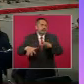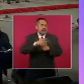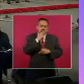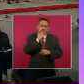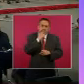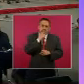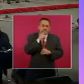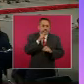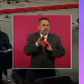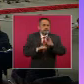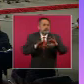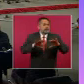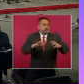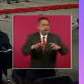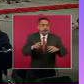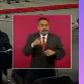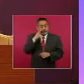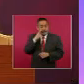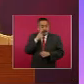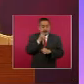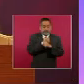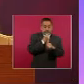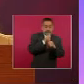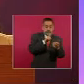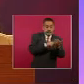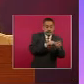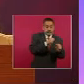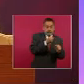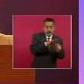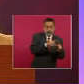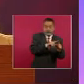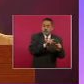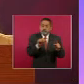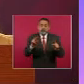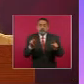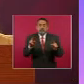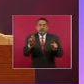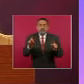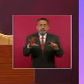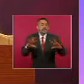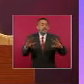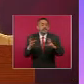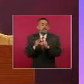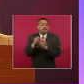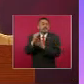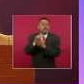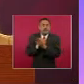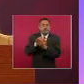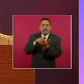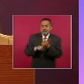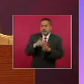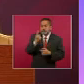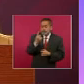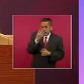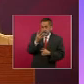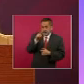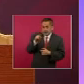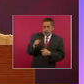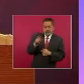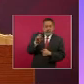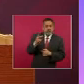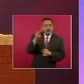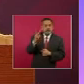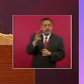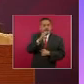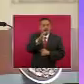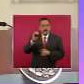una sumatoria del 2019 al 2030 de una mitigación de 4.36 millones de toneladas de